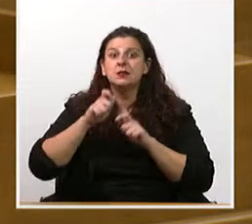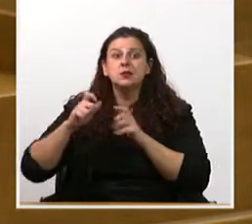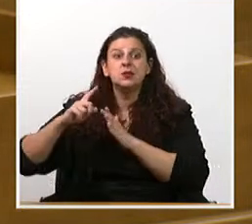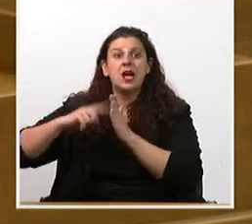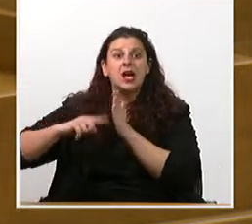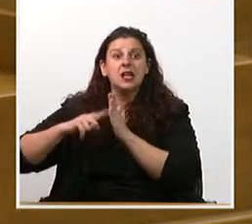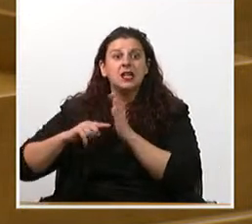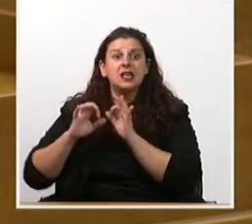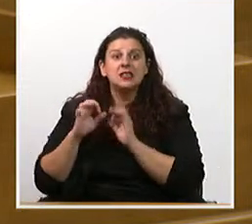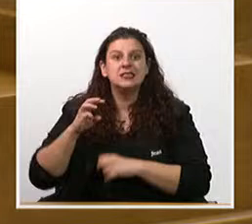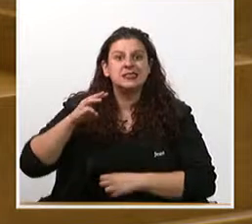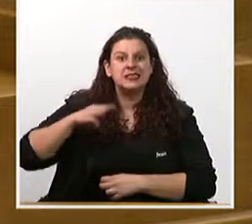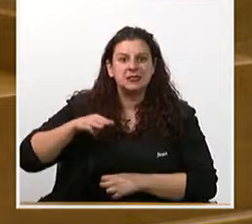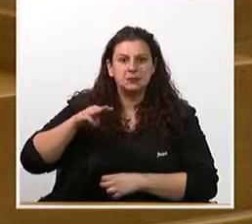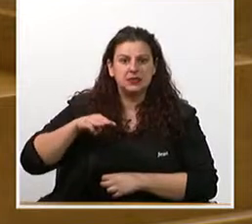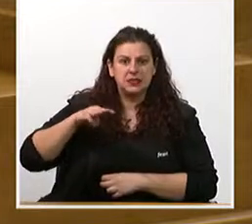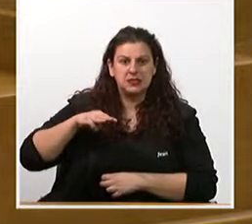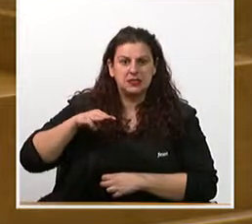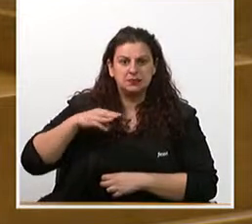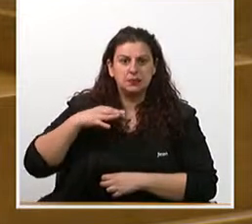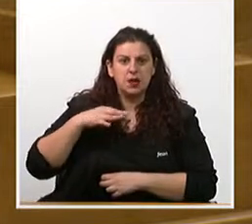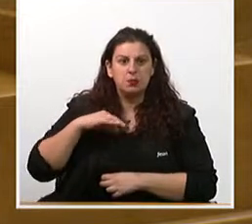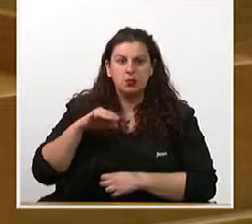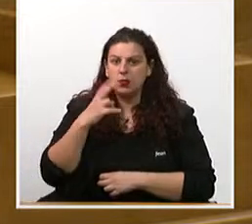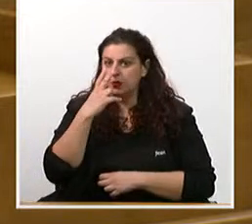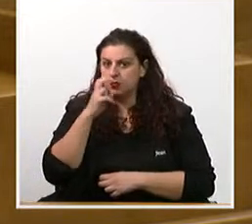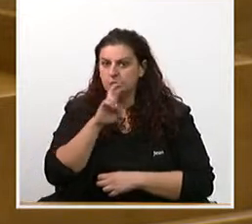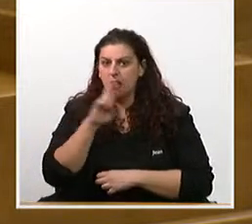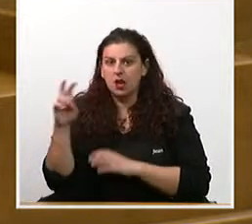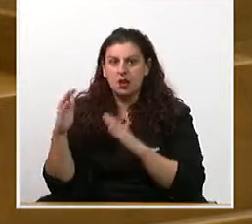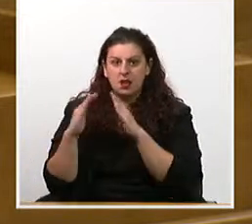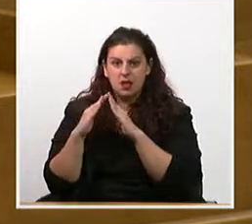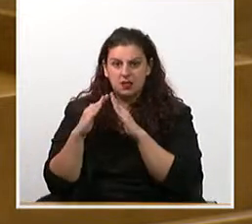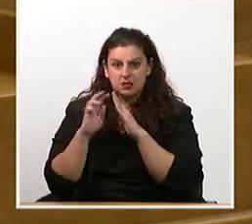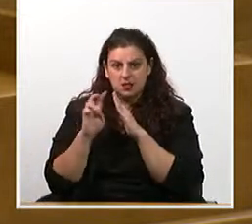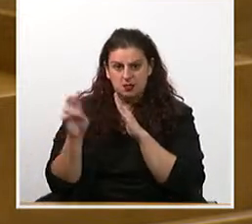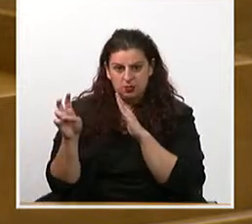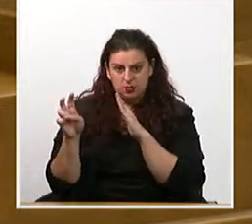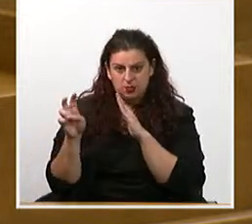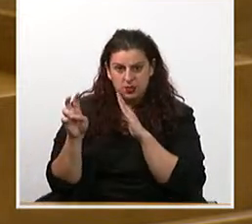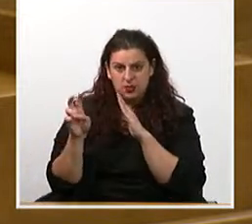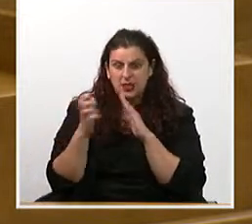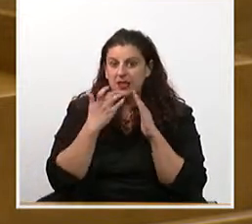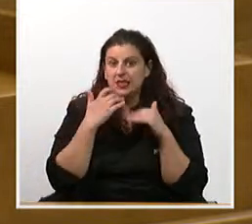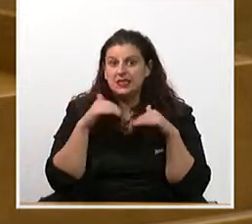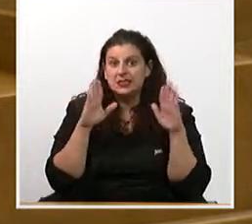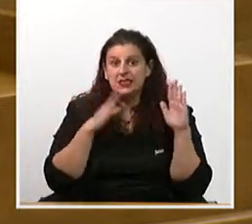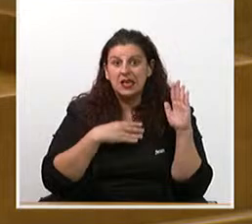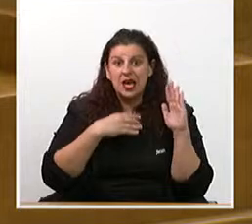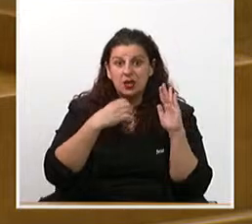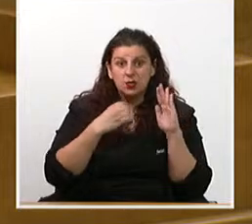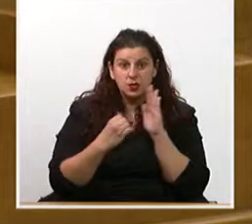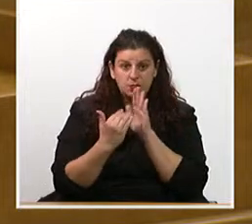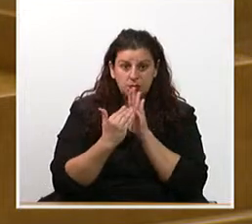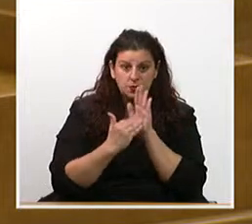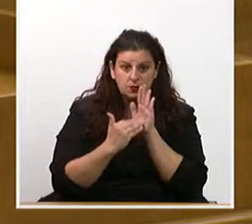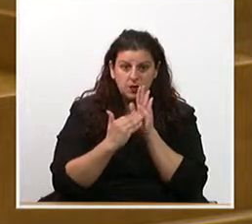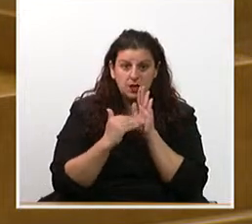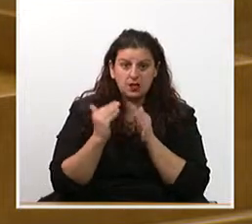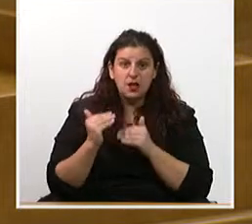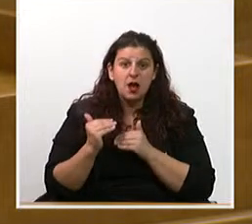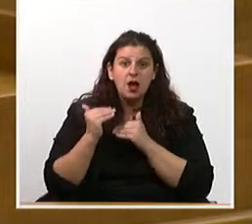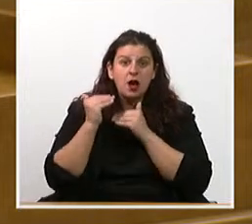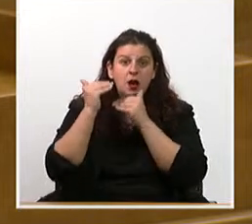ayuda será de TR meses para poder encontrar una nueva eh vivienda Aunque en el caso de el ayuntamiento de valencia son prorrogables